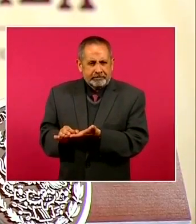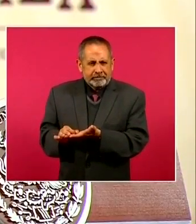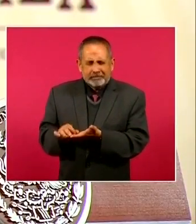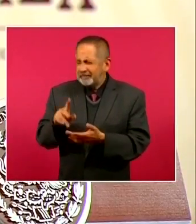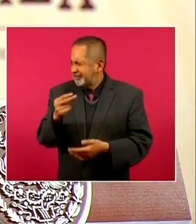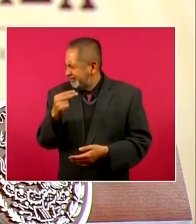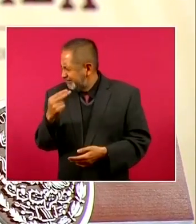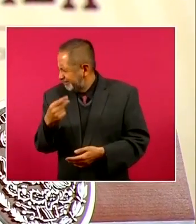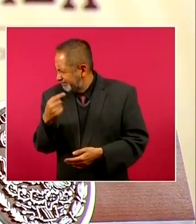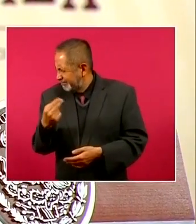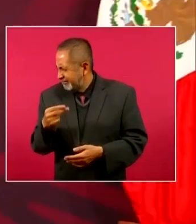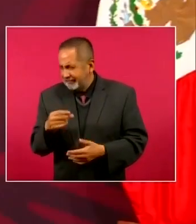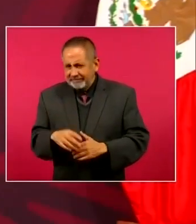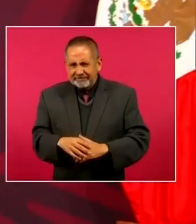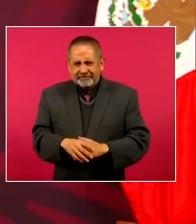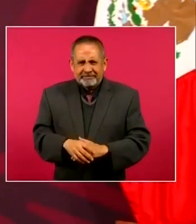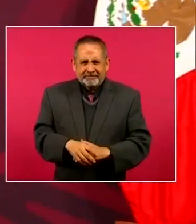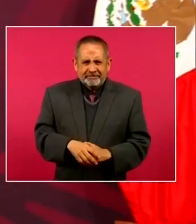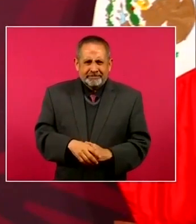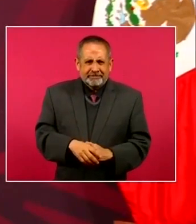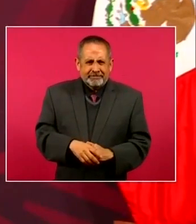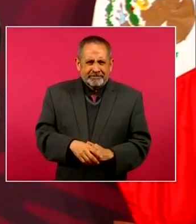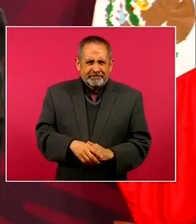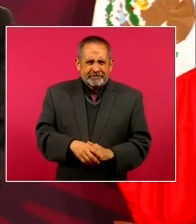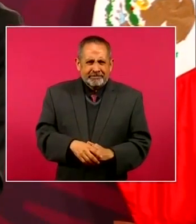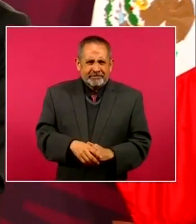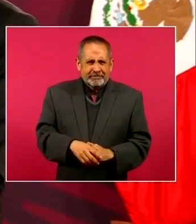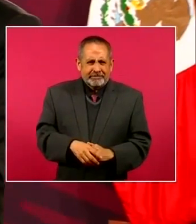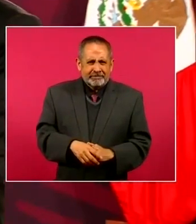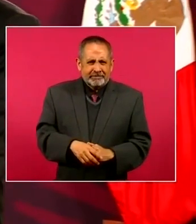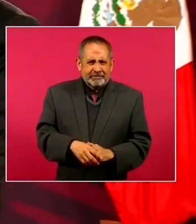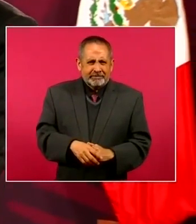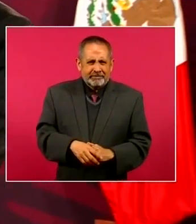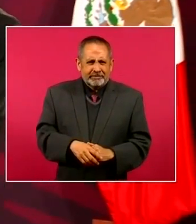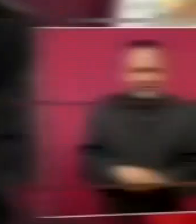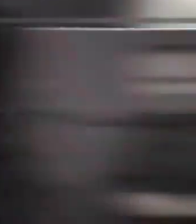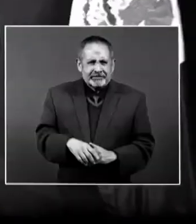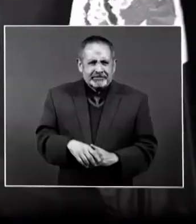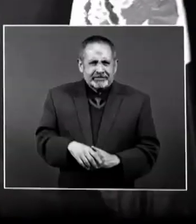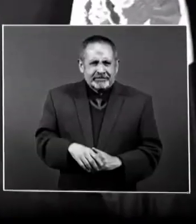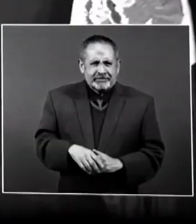Tiene un nombre. Las troquelan.